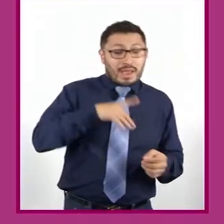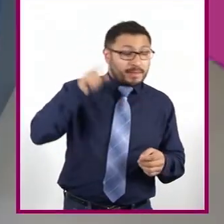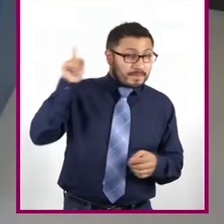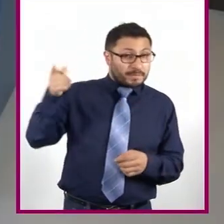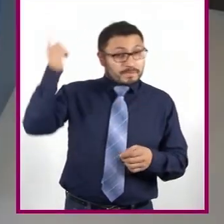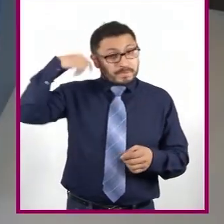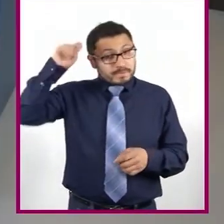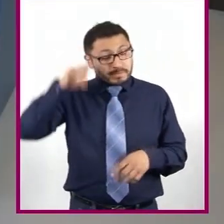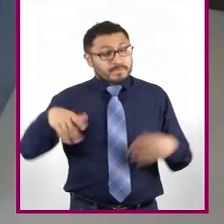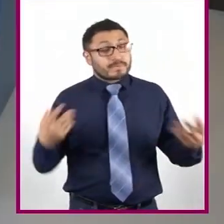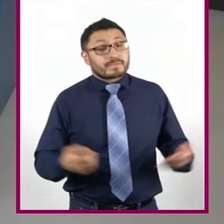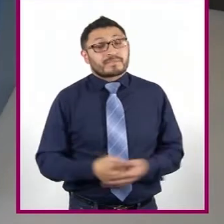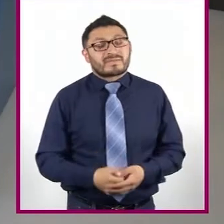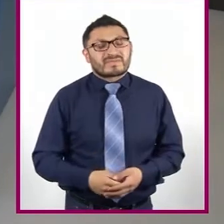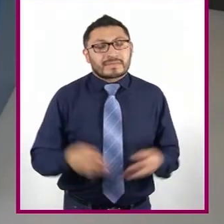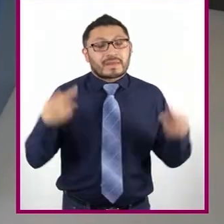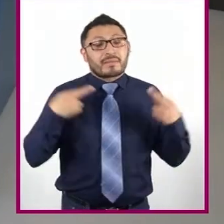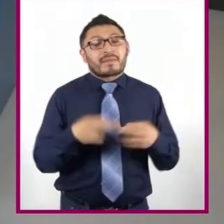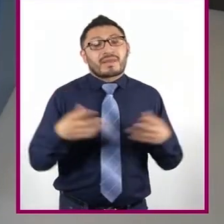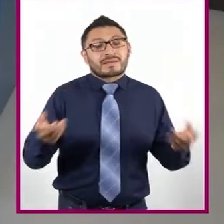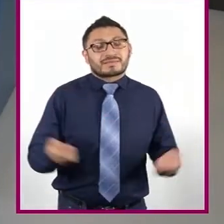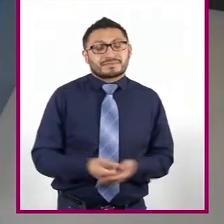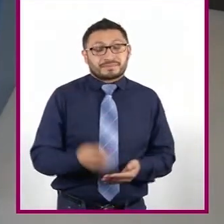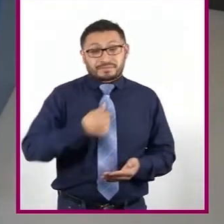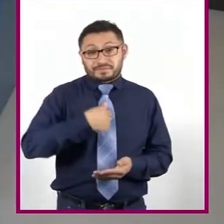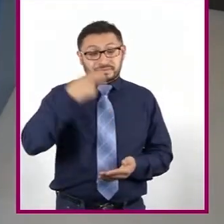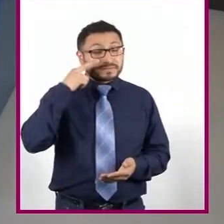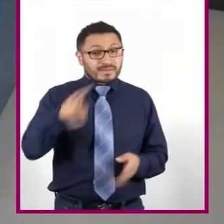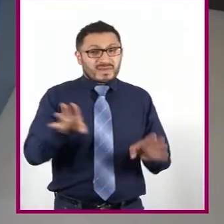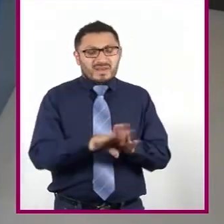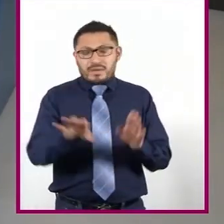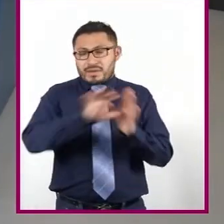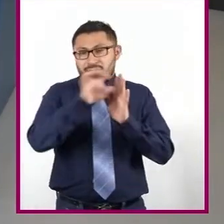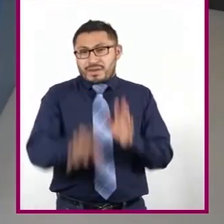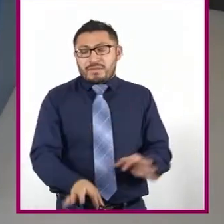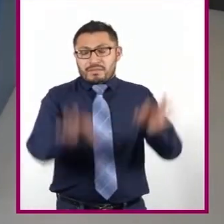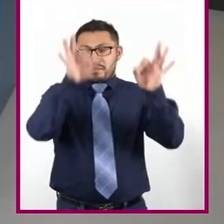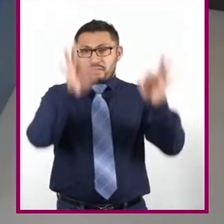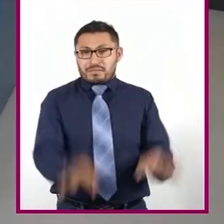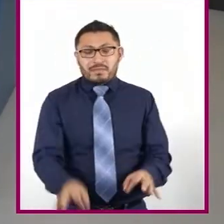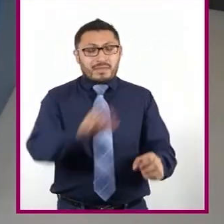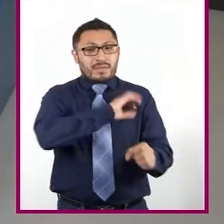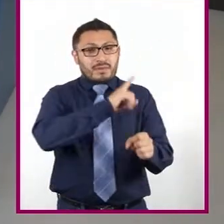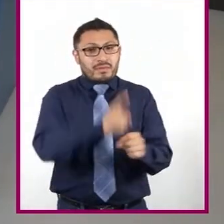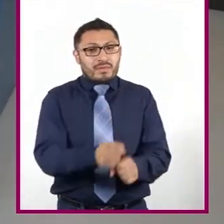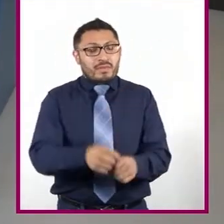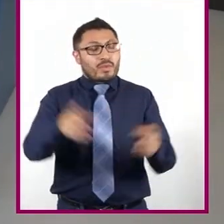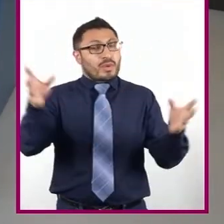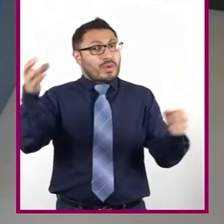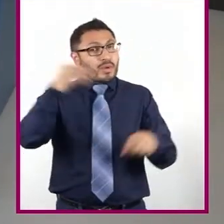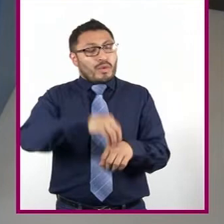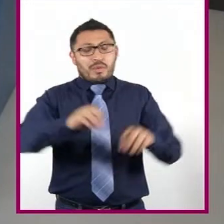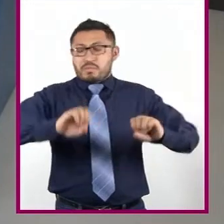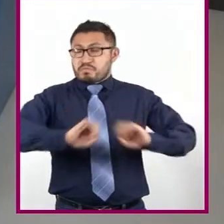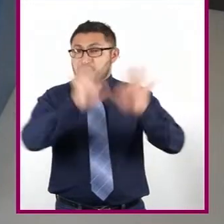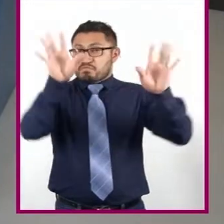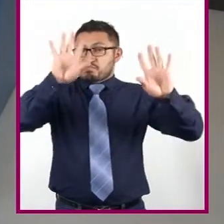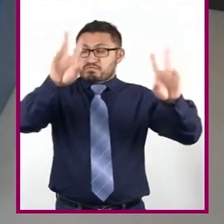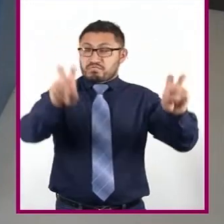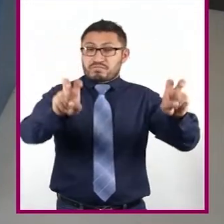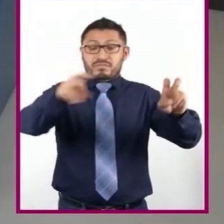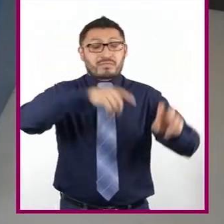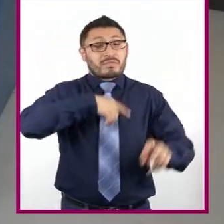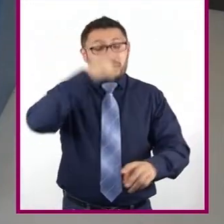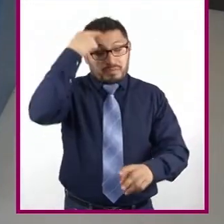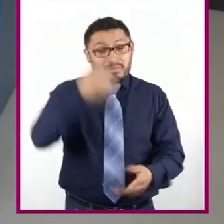teórica. Maestro Eduardo, me parece que con el ejemplo anterior, la probabilidad de que esté quedando claro este tema para